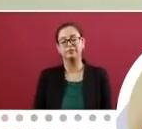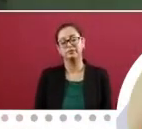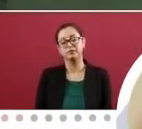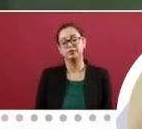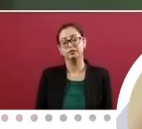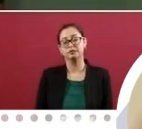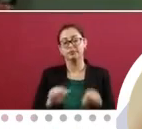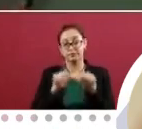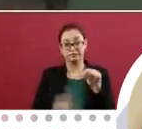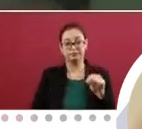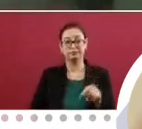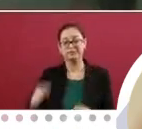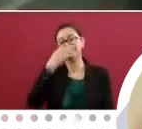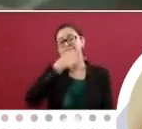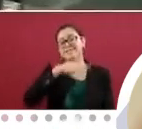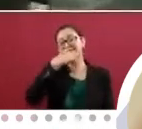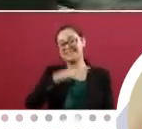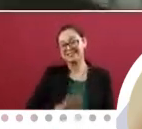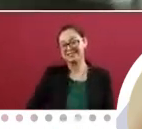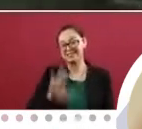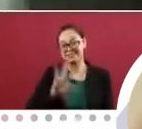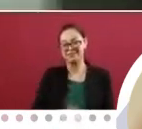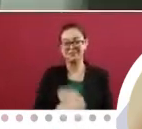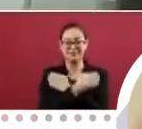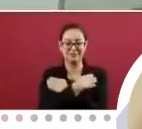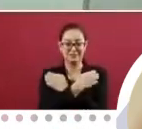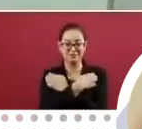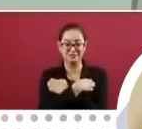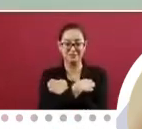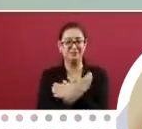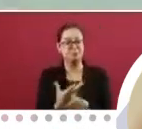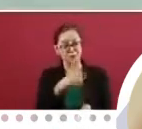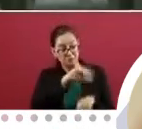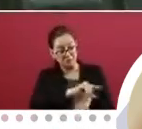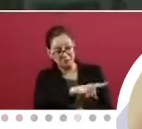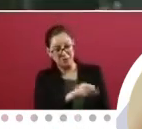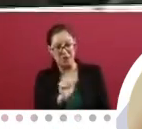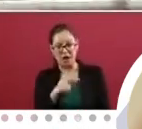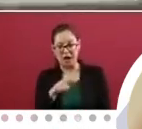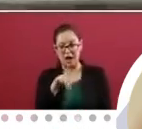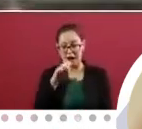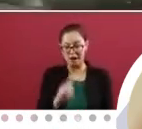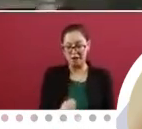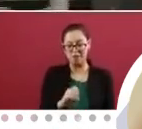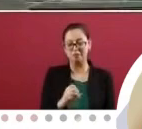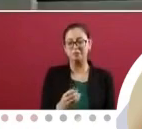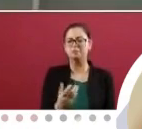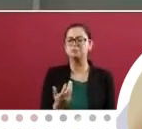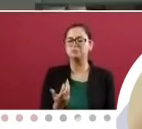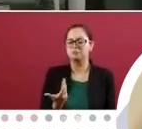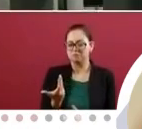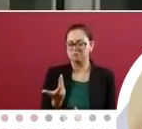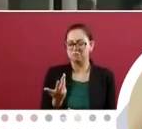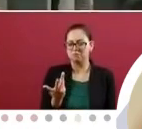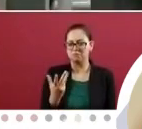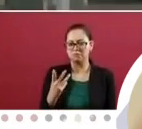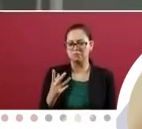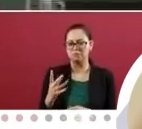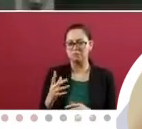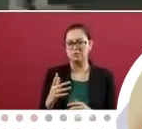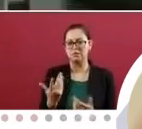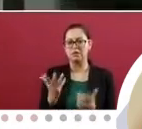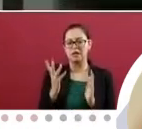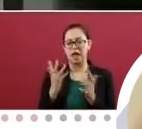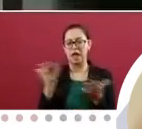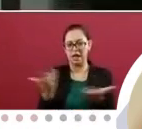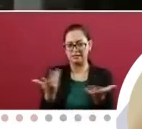documentamos también, en 2006 ocurrió que 2% de los libros se entregó con retraso. Entonces la Auditoría Superior